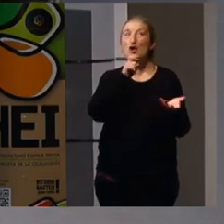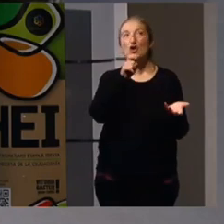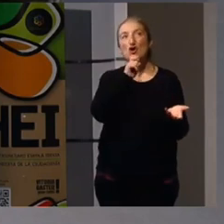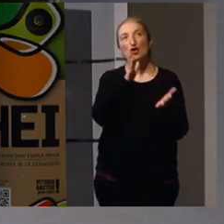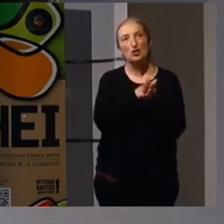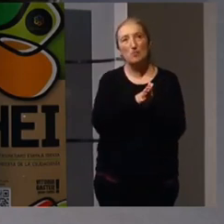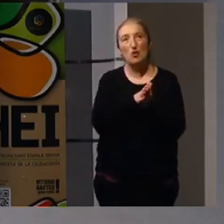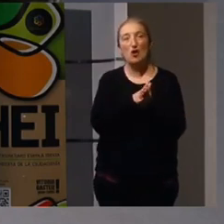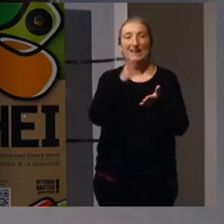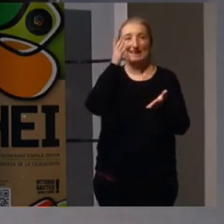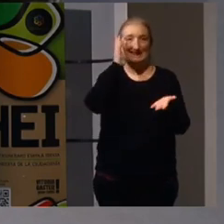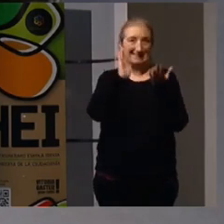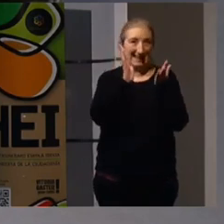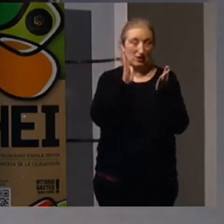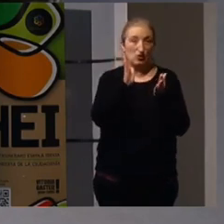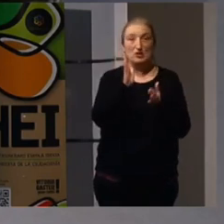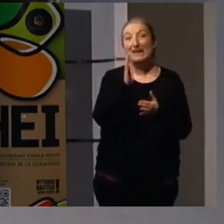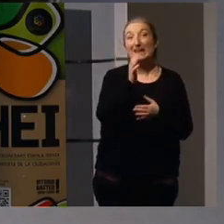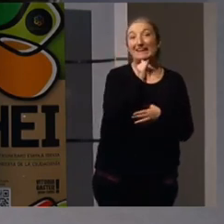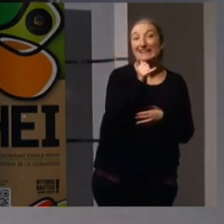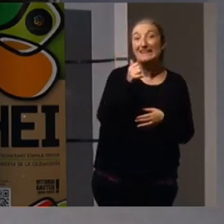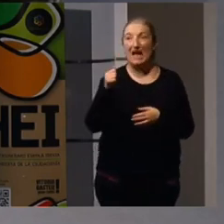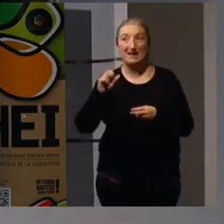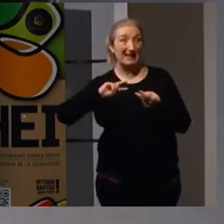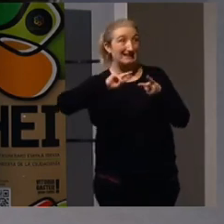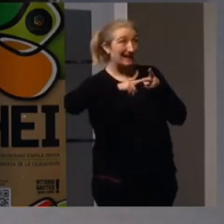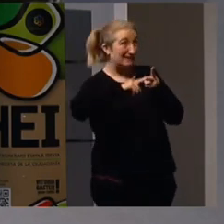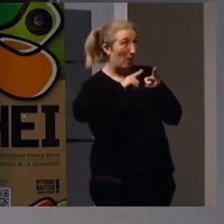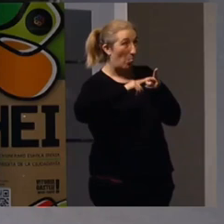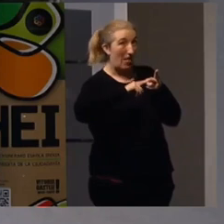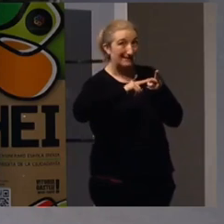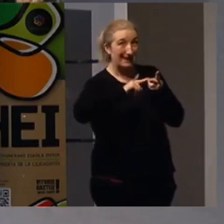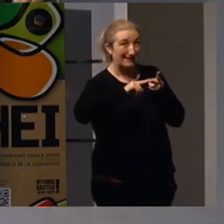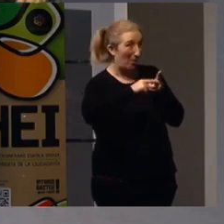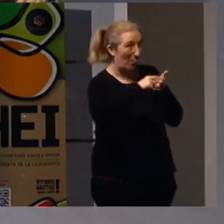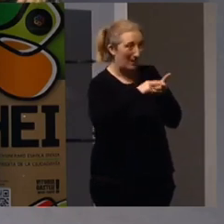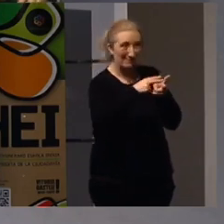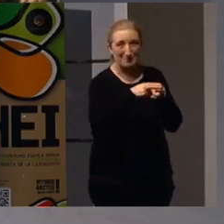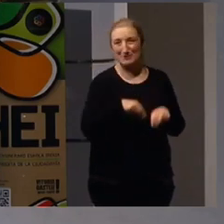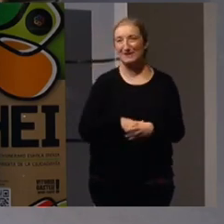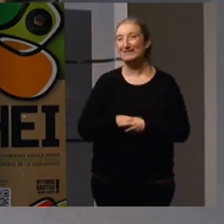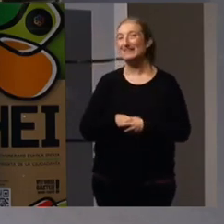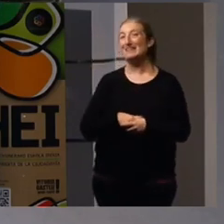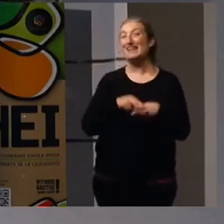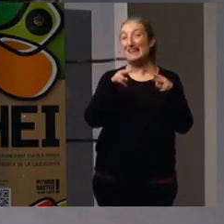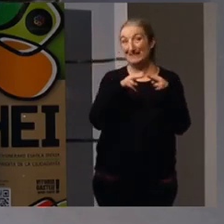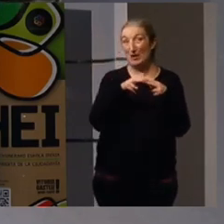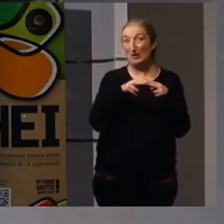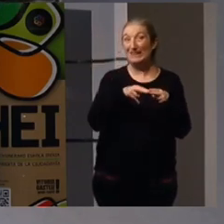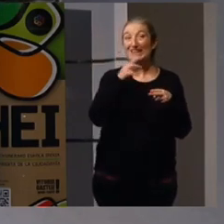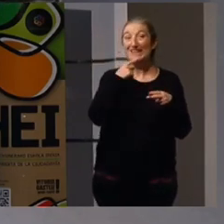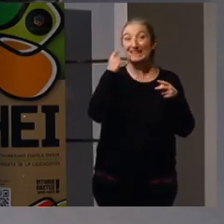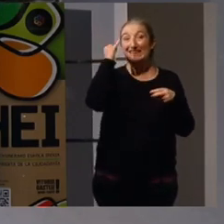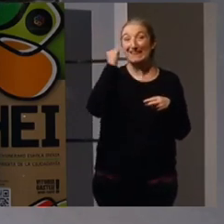¿cómo la terapia psicológica por inteligencia artificial? Esa era la segunda. ¿Ves? Y la segunda era, ¿y